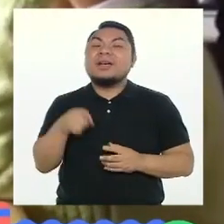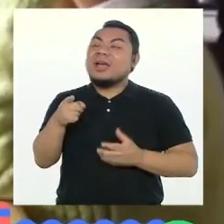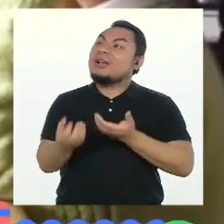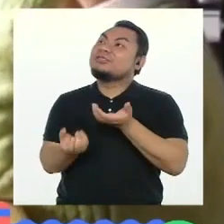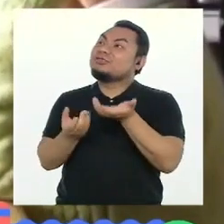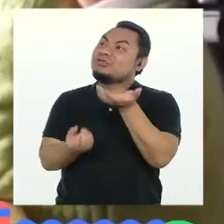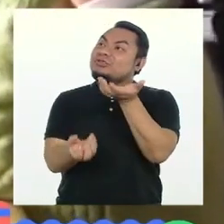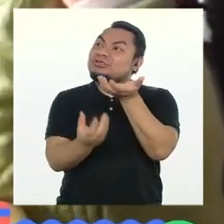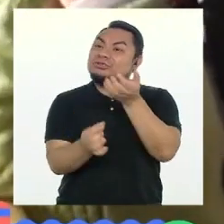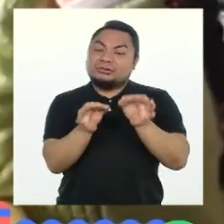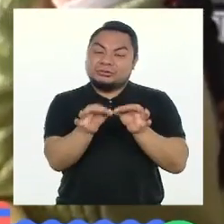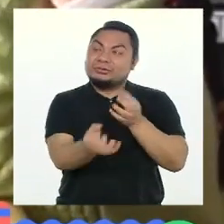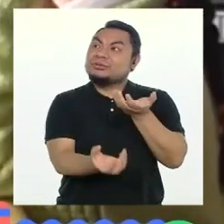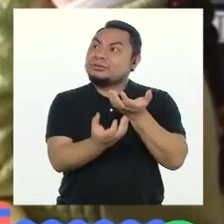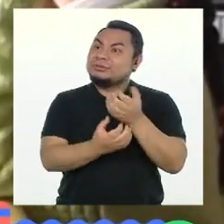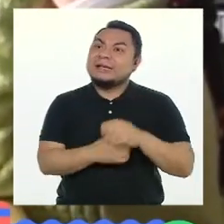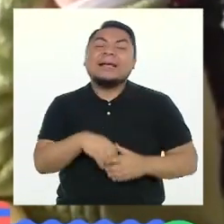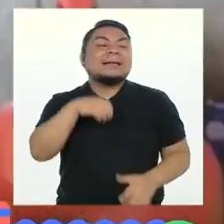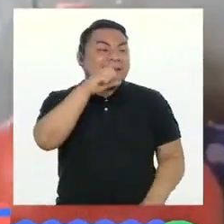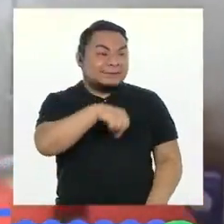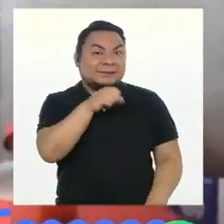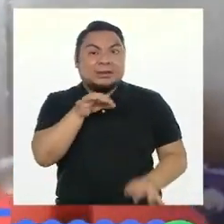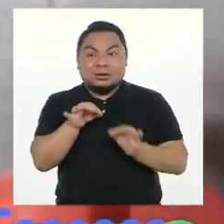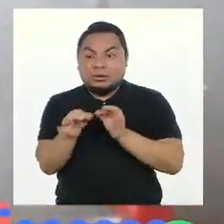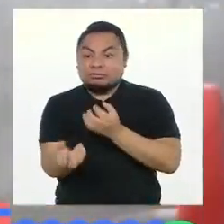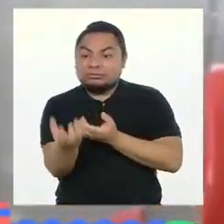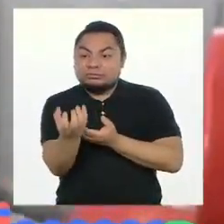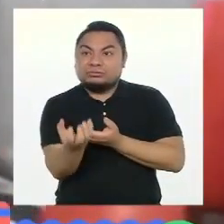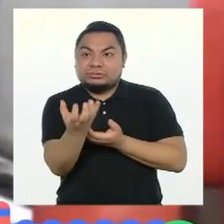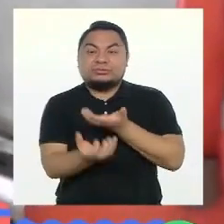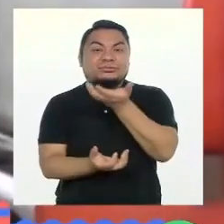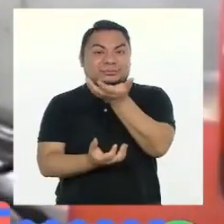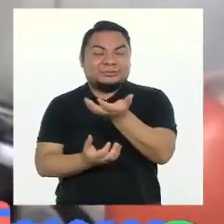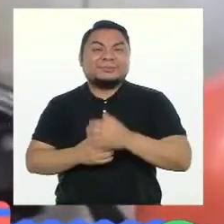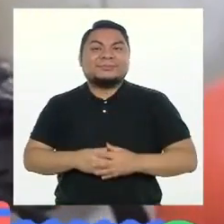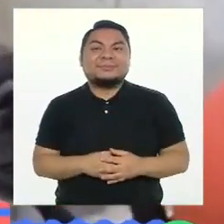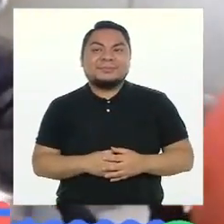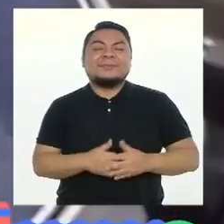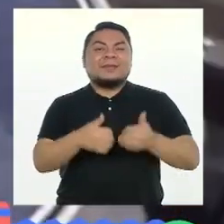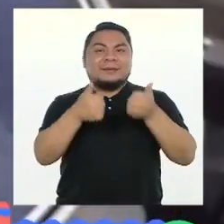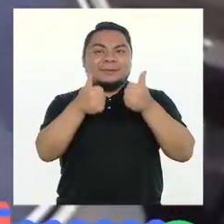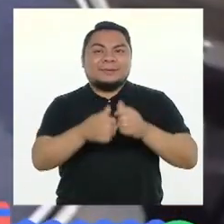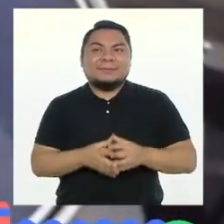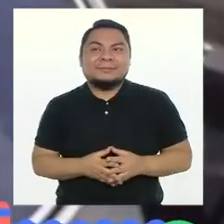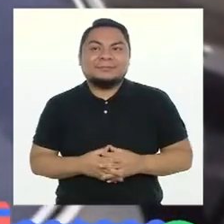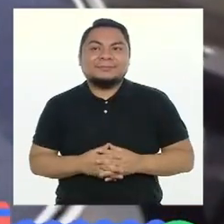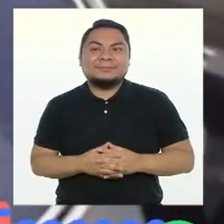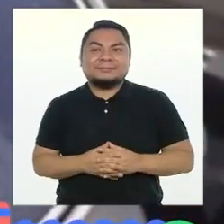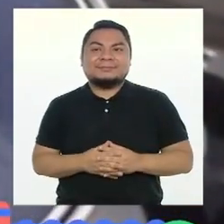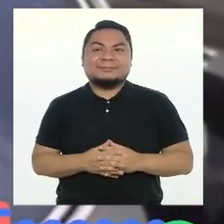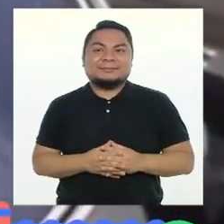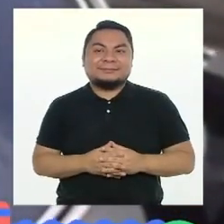Cocinarlo. Lo vamos a colocar al fuego. Muy bien.